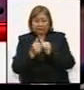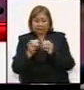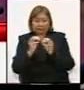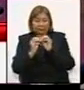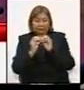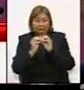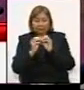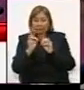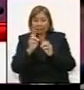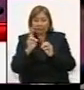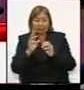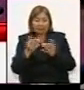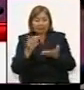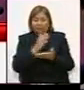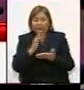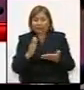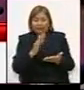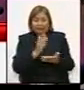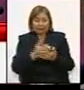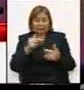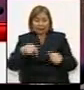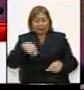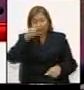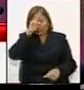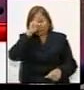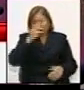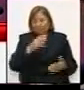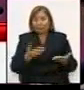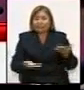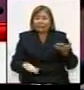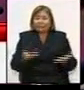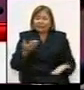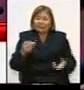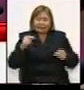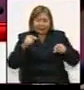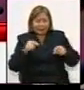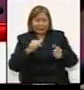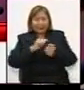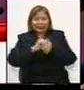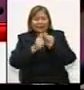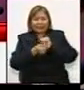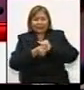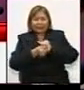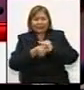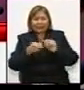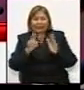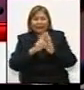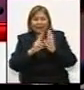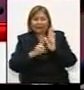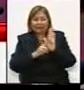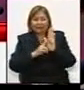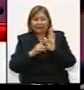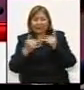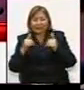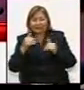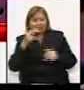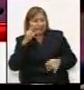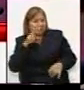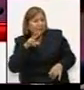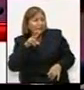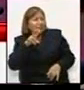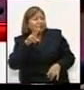resuelva los graves problemas del país. Aquí lo que se está haciendo es cambiar las reglas de juego con una mirada para